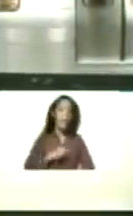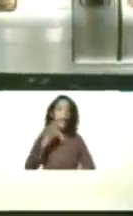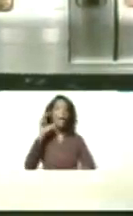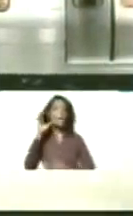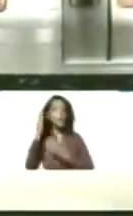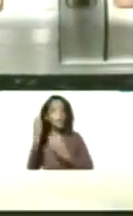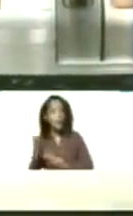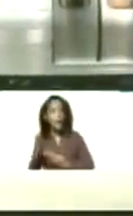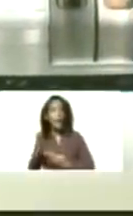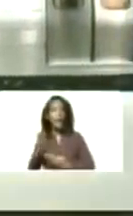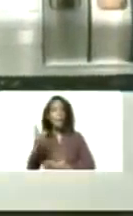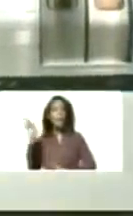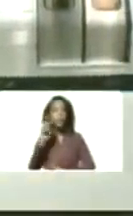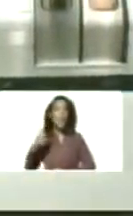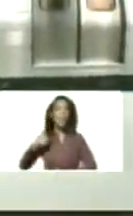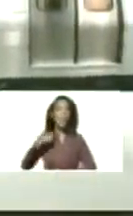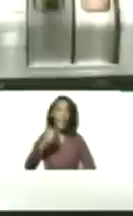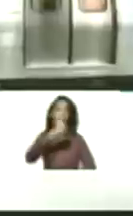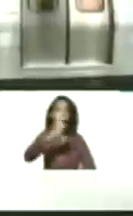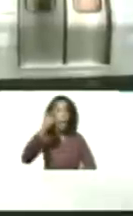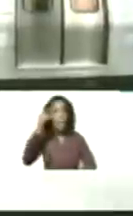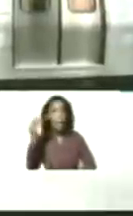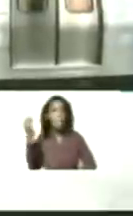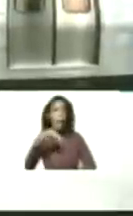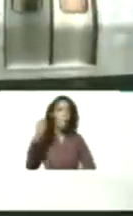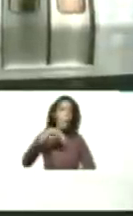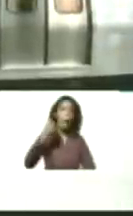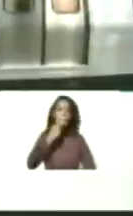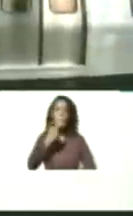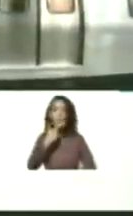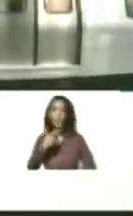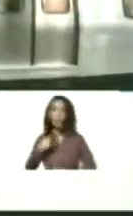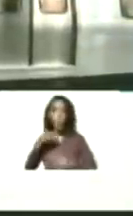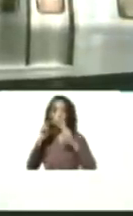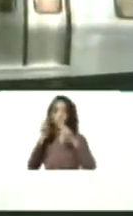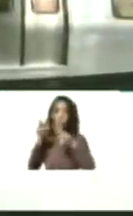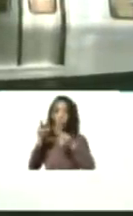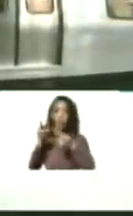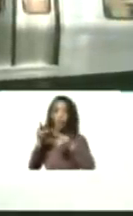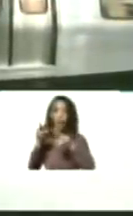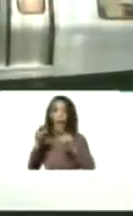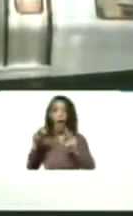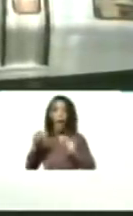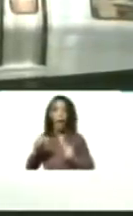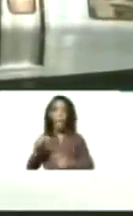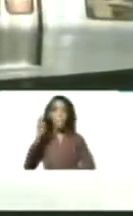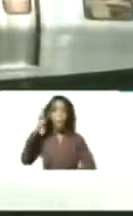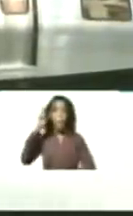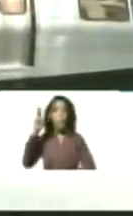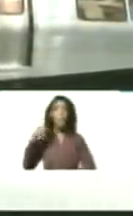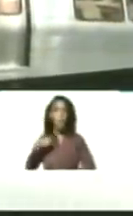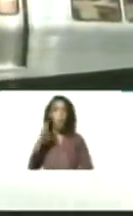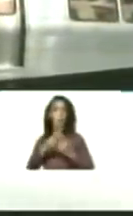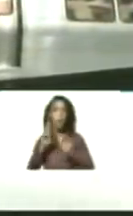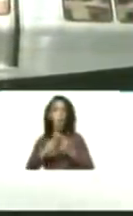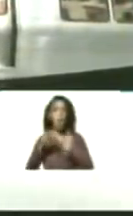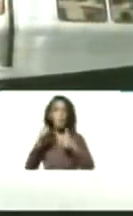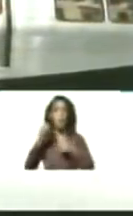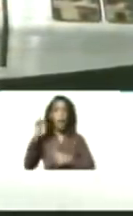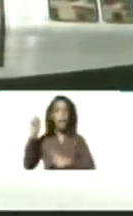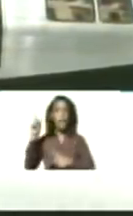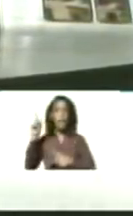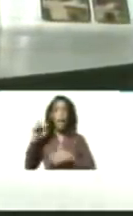más bella cada día que pase. Veo muy bello el patrio pro patria, lo conozco bien, conozco muy